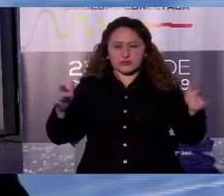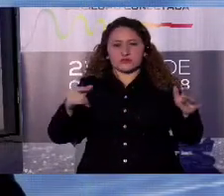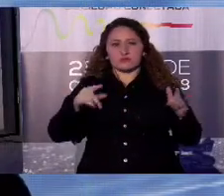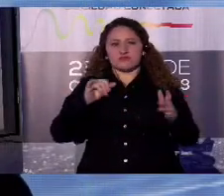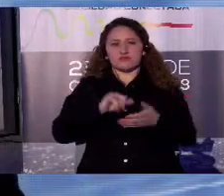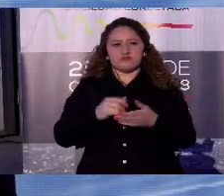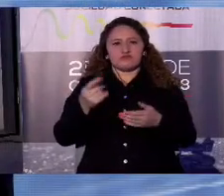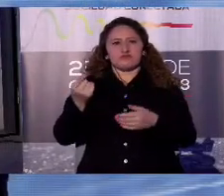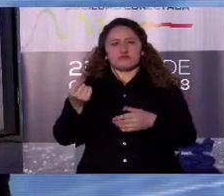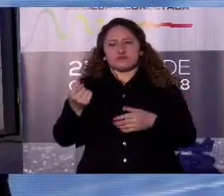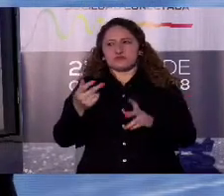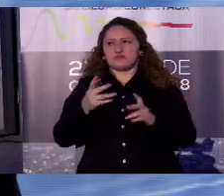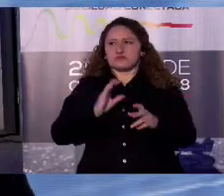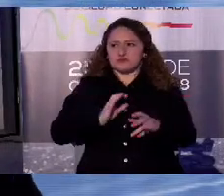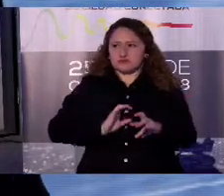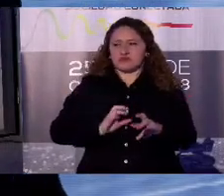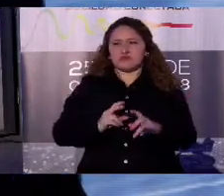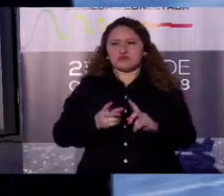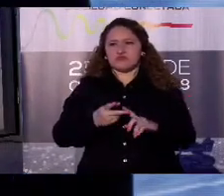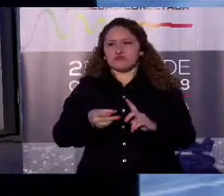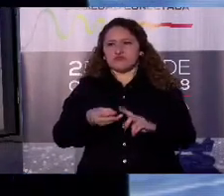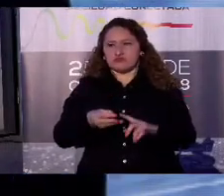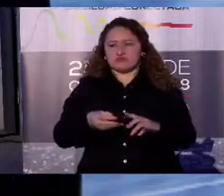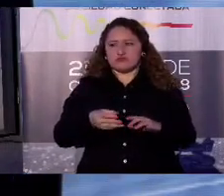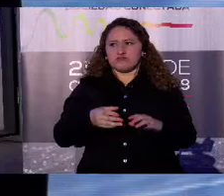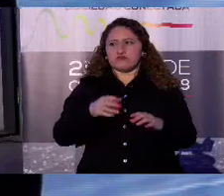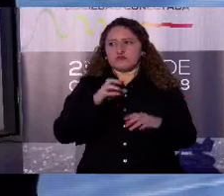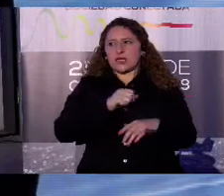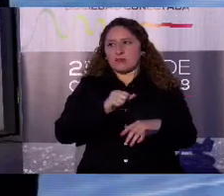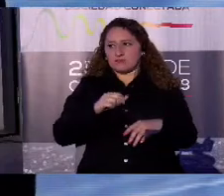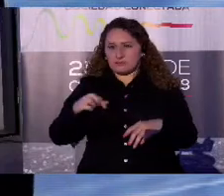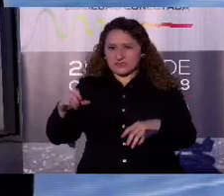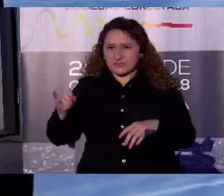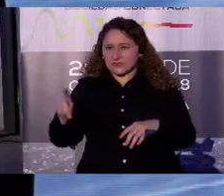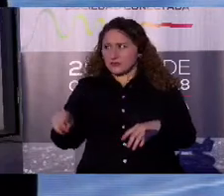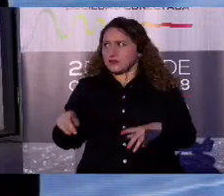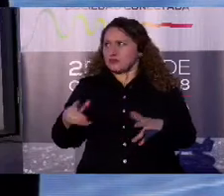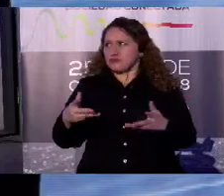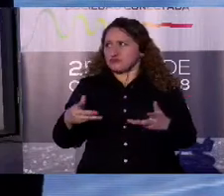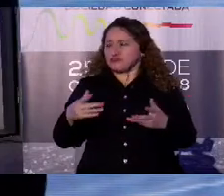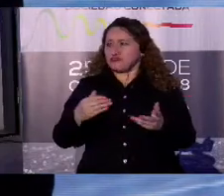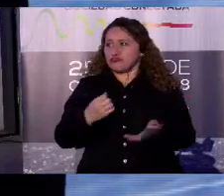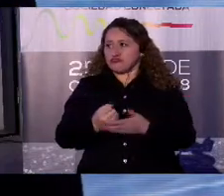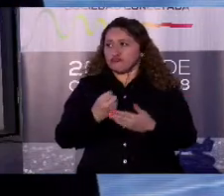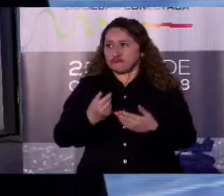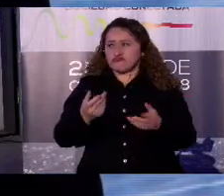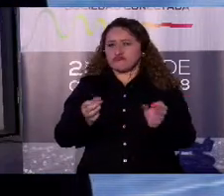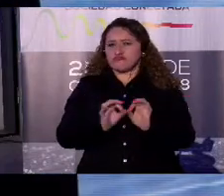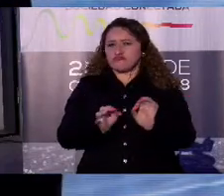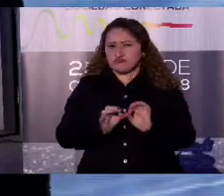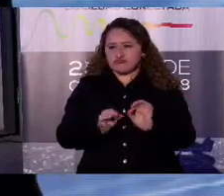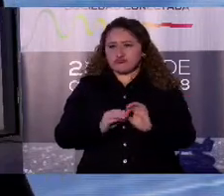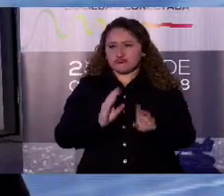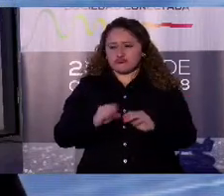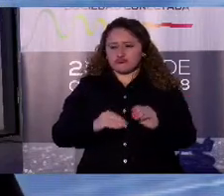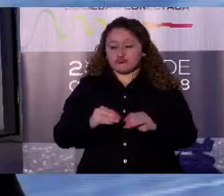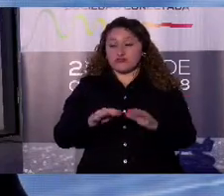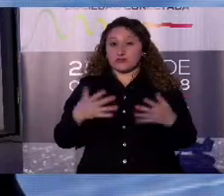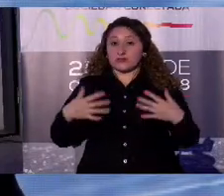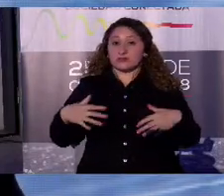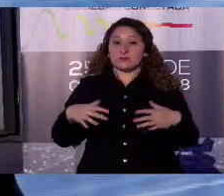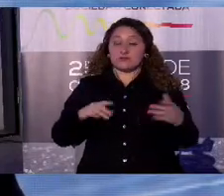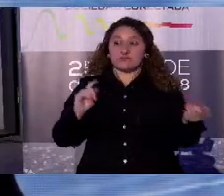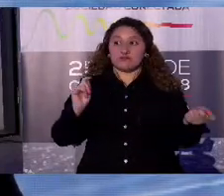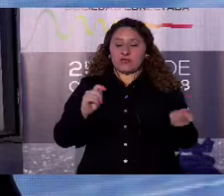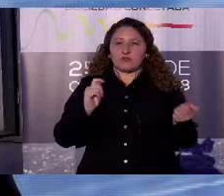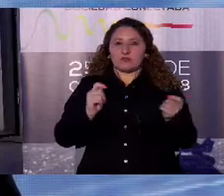unos precios y con unas características, con unas APIs que nos permiten desarrollar aplicaciones mucho más sencillos, pues realmente sí está cambiando